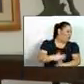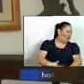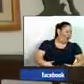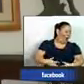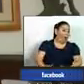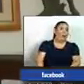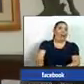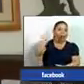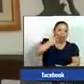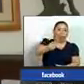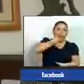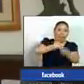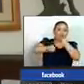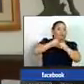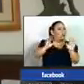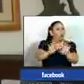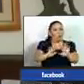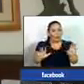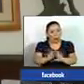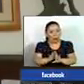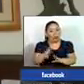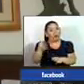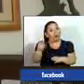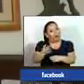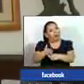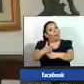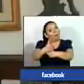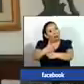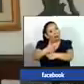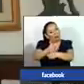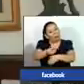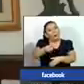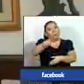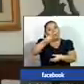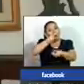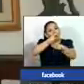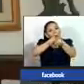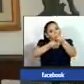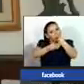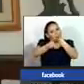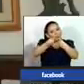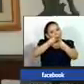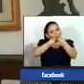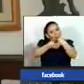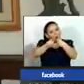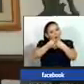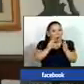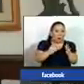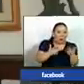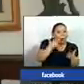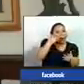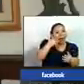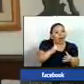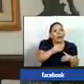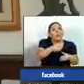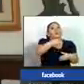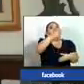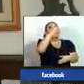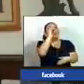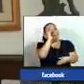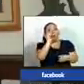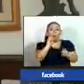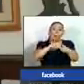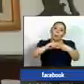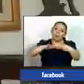alimentación. Hay que ir incorporando al paciente gradualmente a la alimentación, iniciando por dieta líquida,